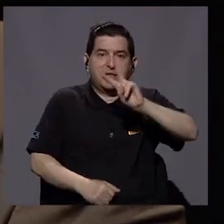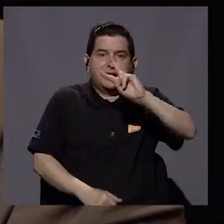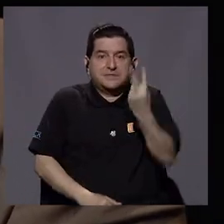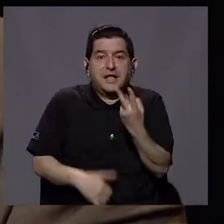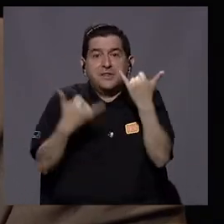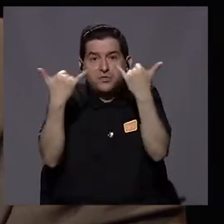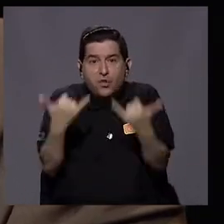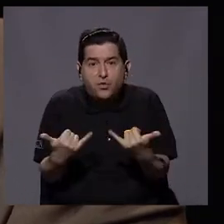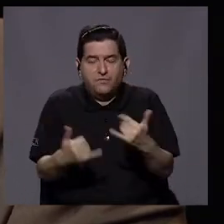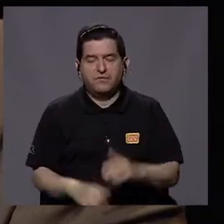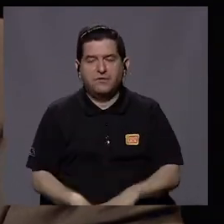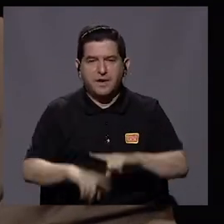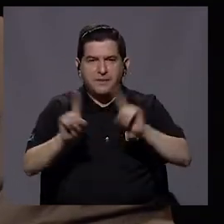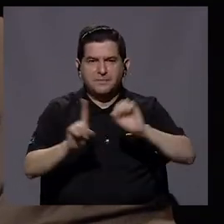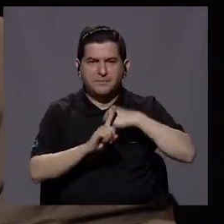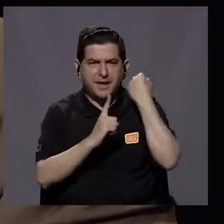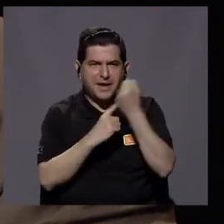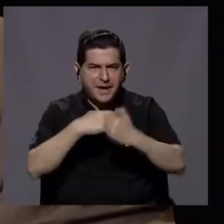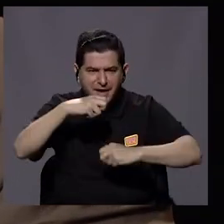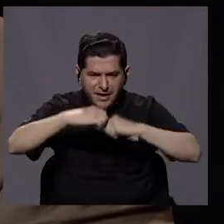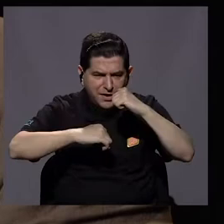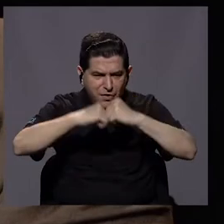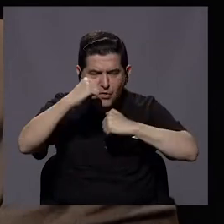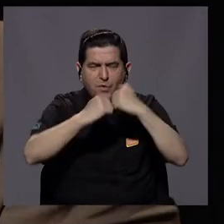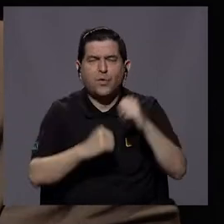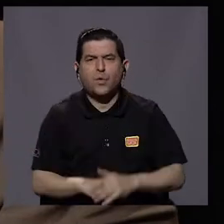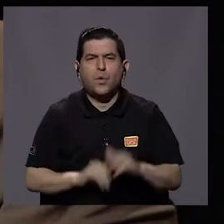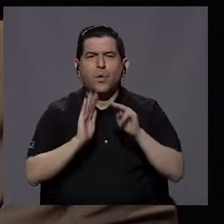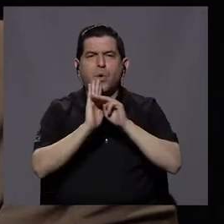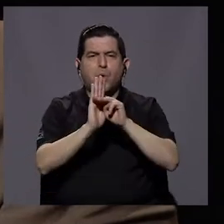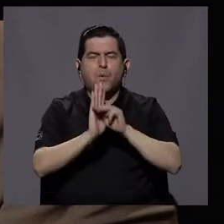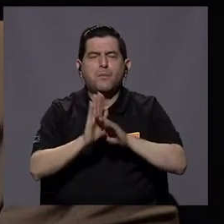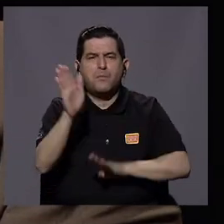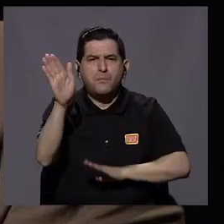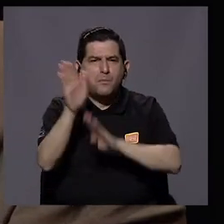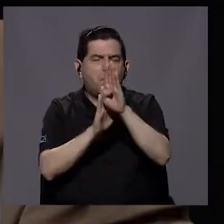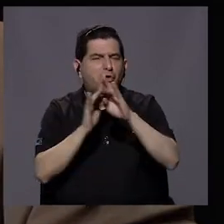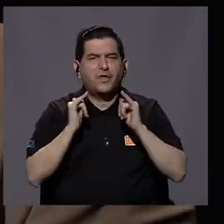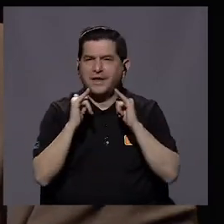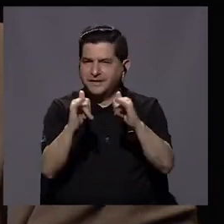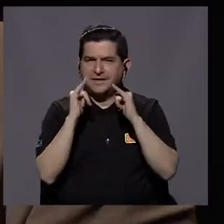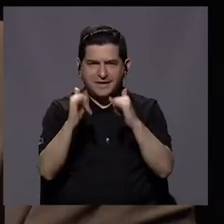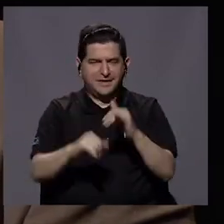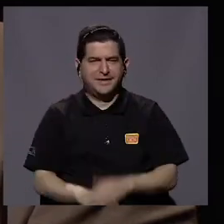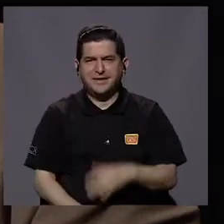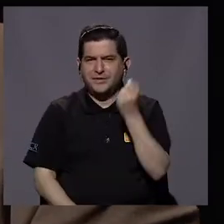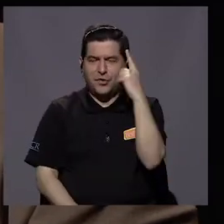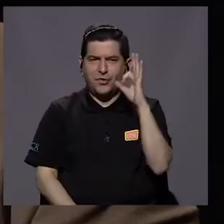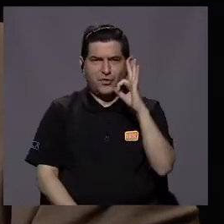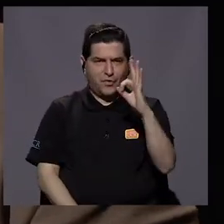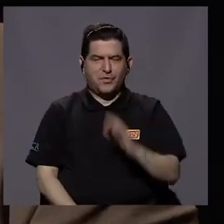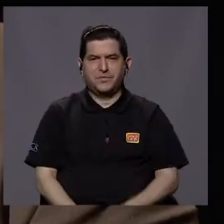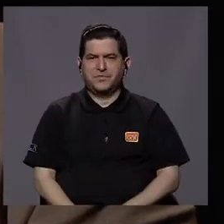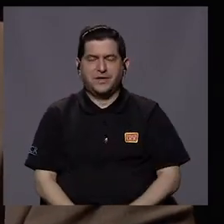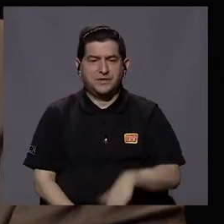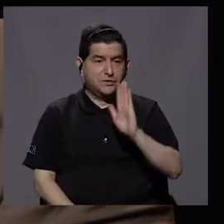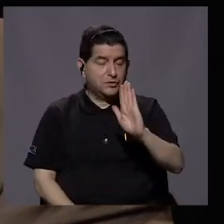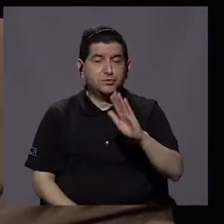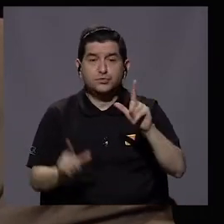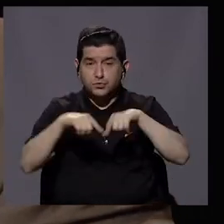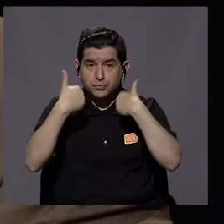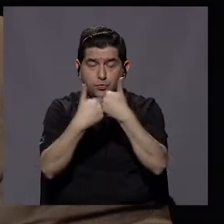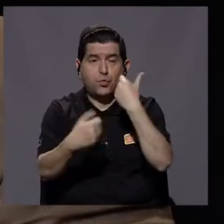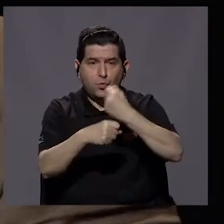¿verdad? Pero las causas estructurales vienen acompañadas de un modelo de desarrollo totalmente desigual, que no comprende bien su fuerza de trabajo, que